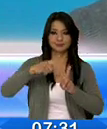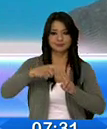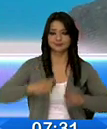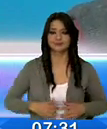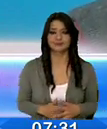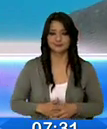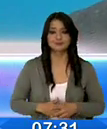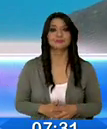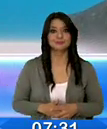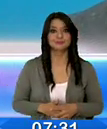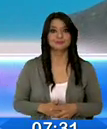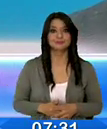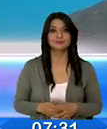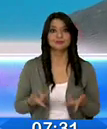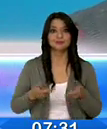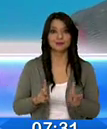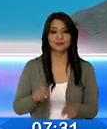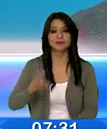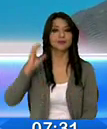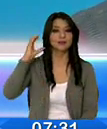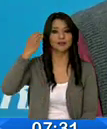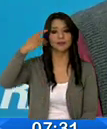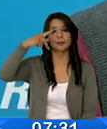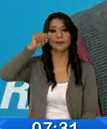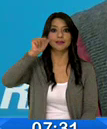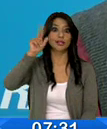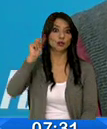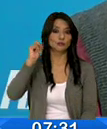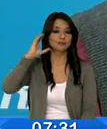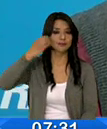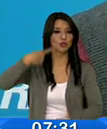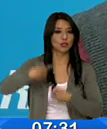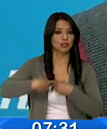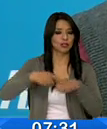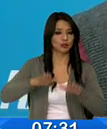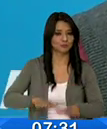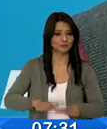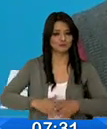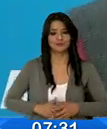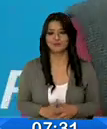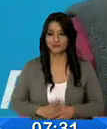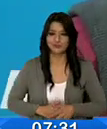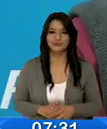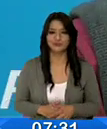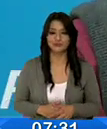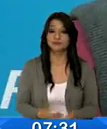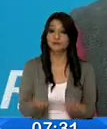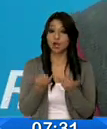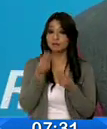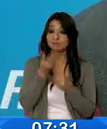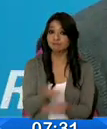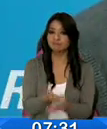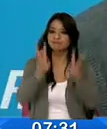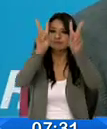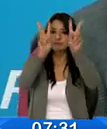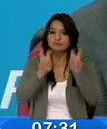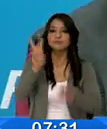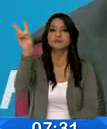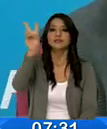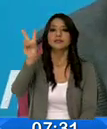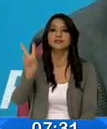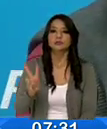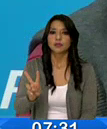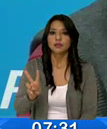TV y a los oyentes de Platinum FM y Radio Quito, La Voz de la Capital. Vamos a hablar sobre la situación de Venezuela,